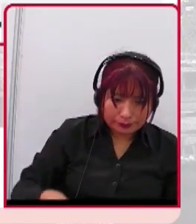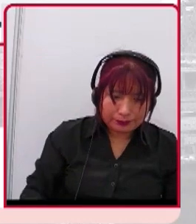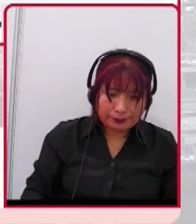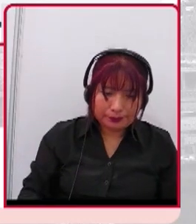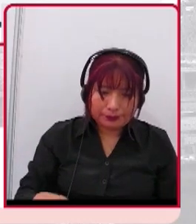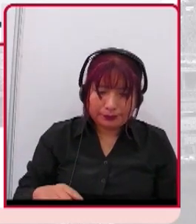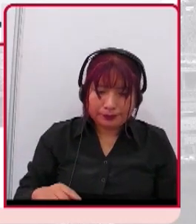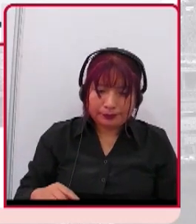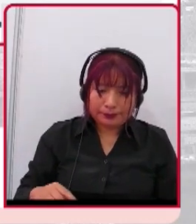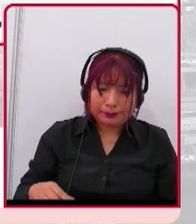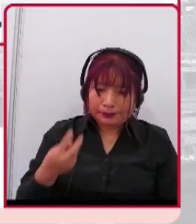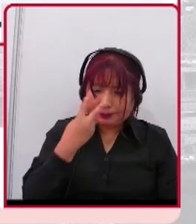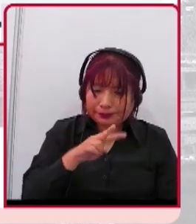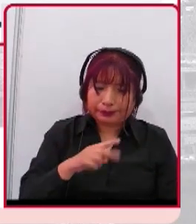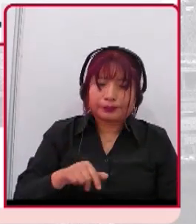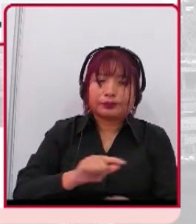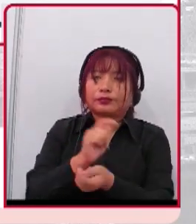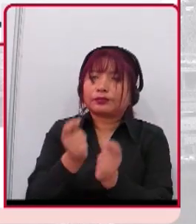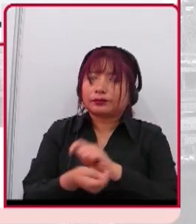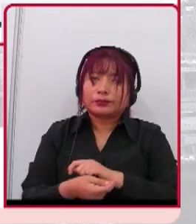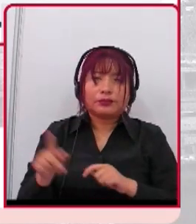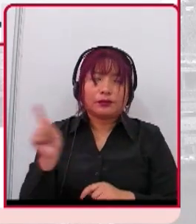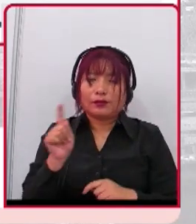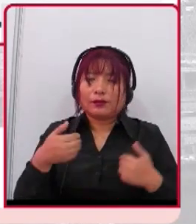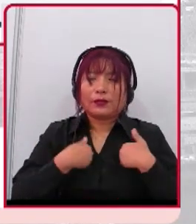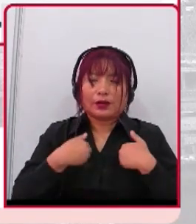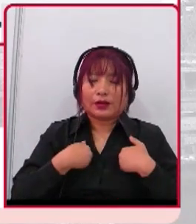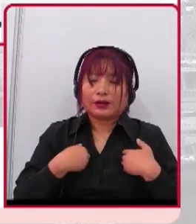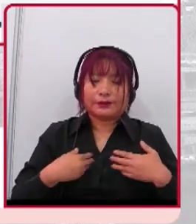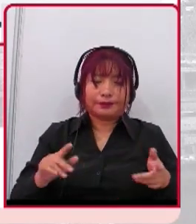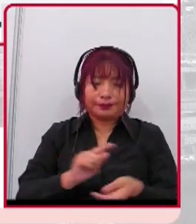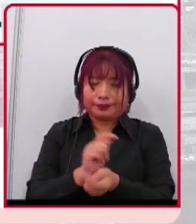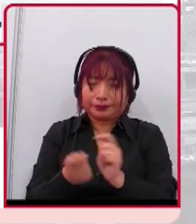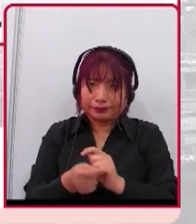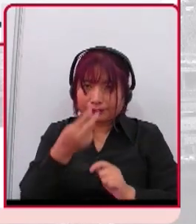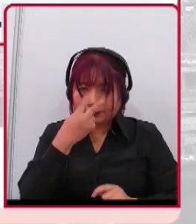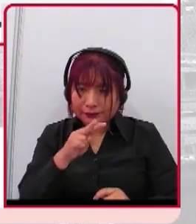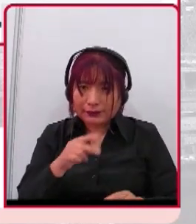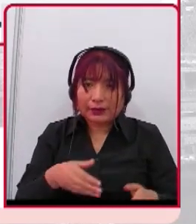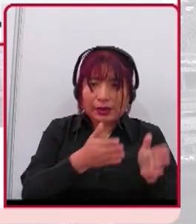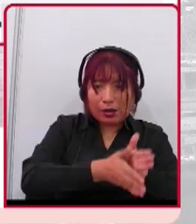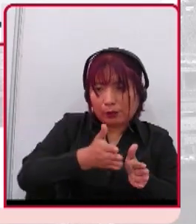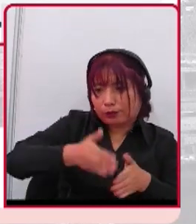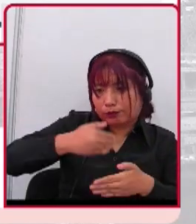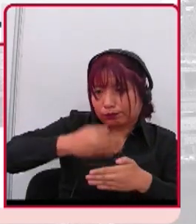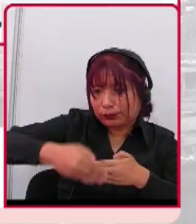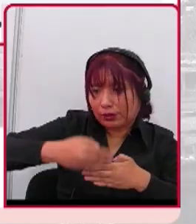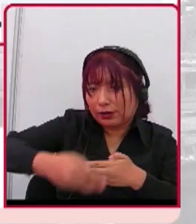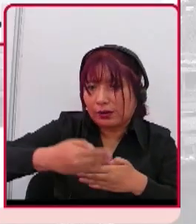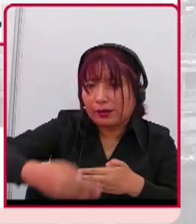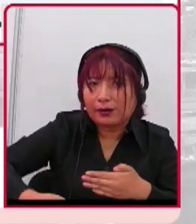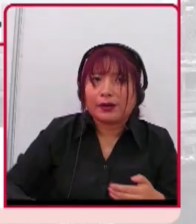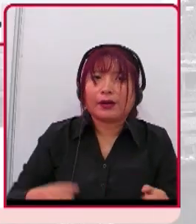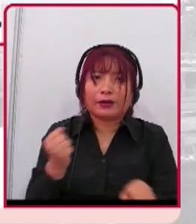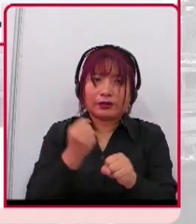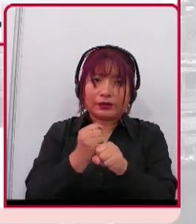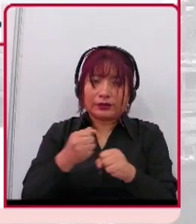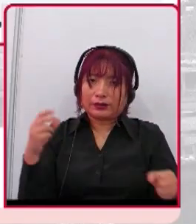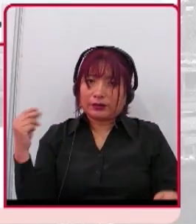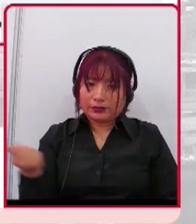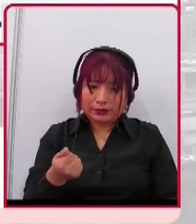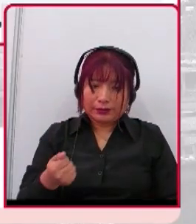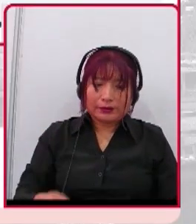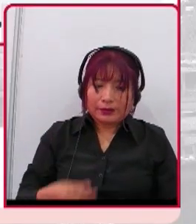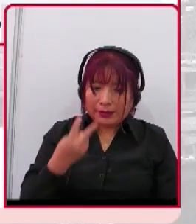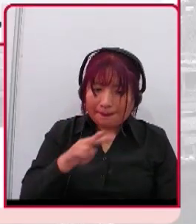no tenían restricciones frente al procesamiento de materiales de alta competencia. Entonces, definido ello, utilizamos esta herramienta